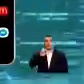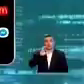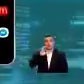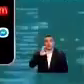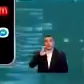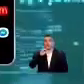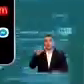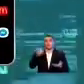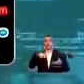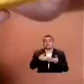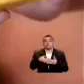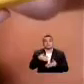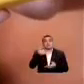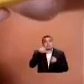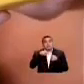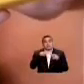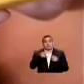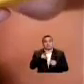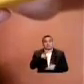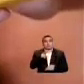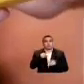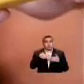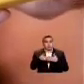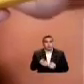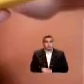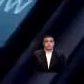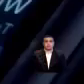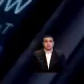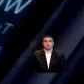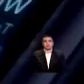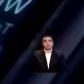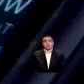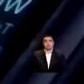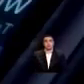disponible en las tiendas de Play Store e iOS. David Ruiz, CC Televisión.